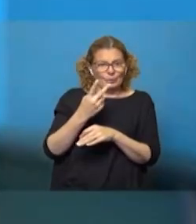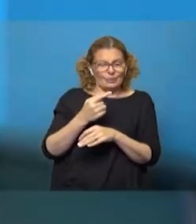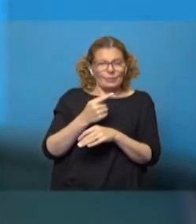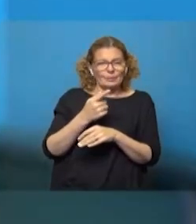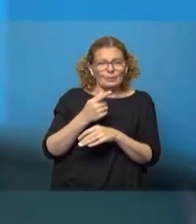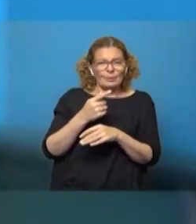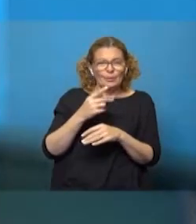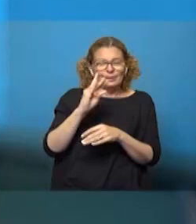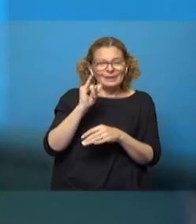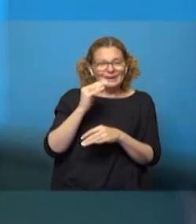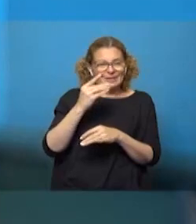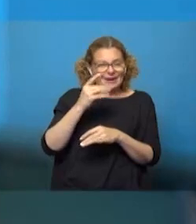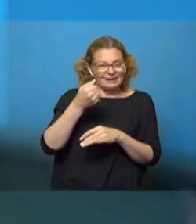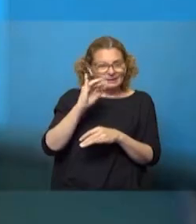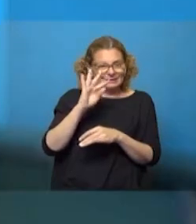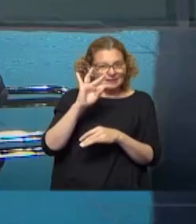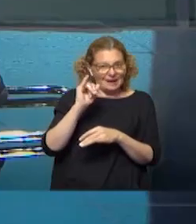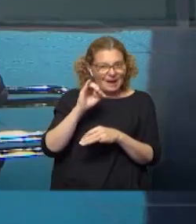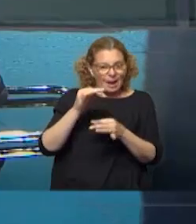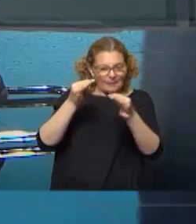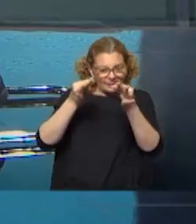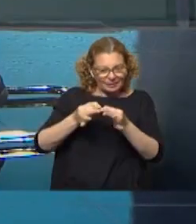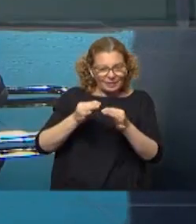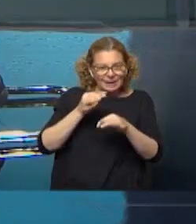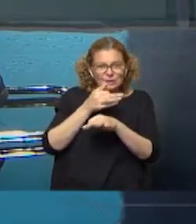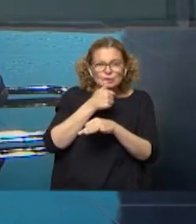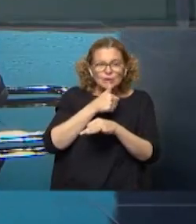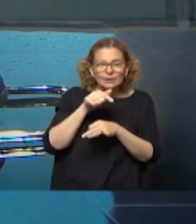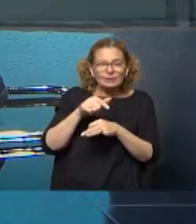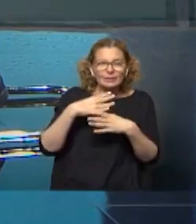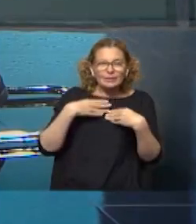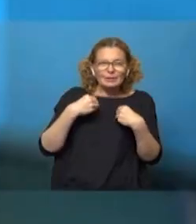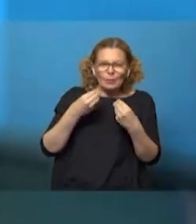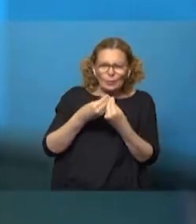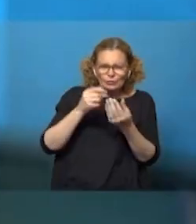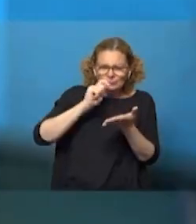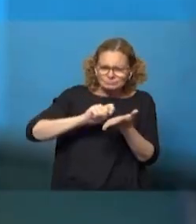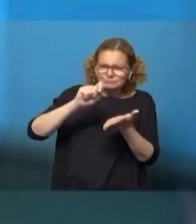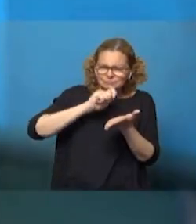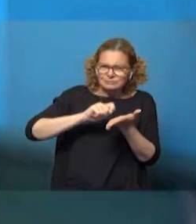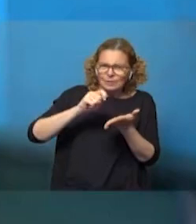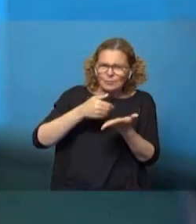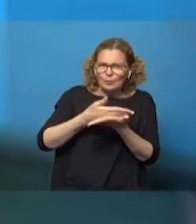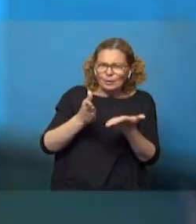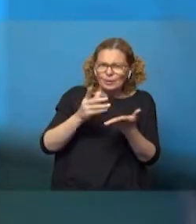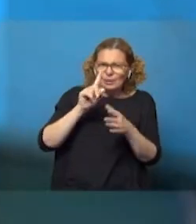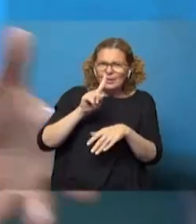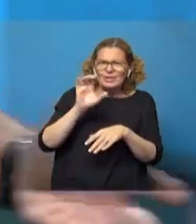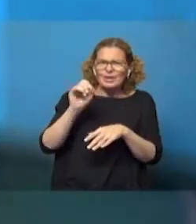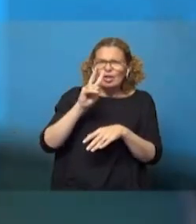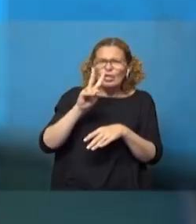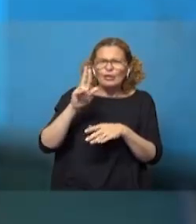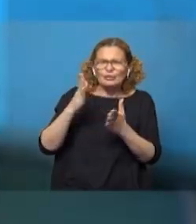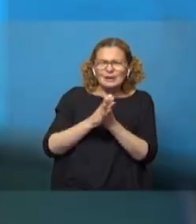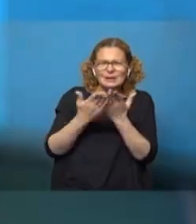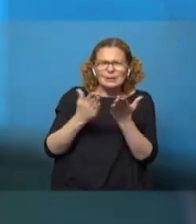una didáctica específica de la asignatura que en ese sentido ha tenido mucha producción y eso que se han publicado 10 12 libros sobre